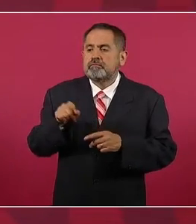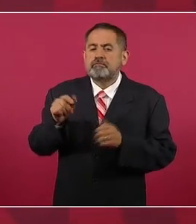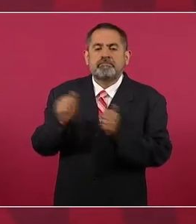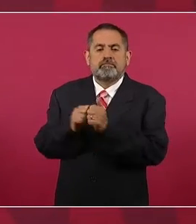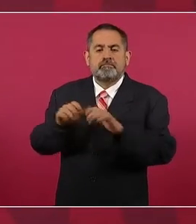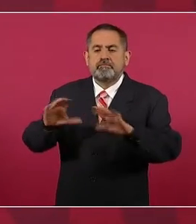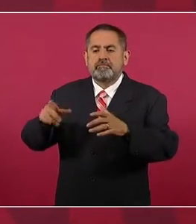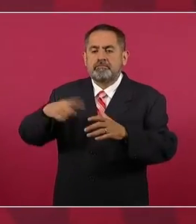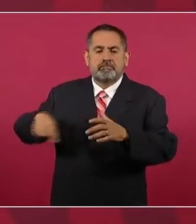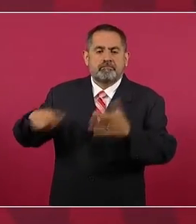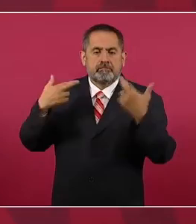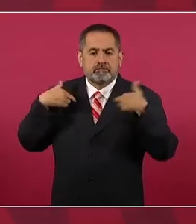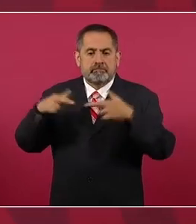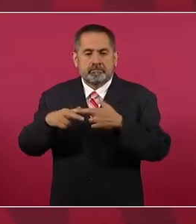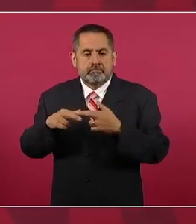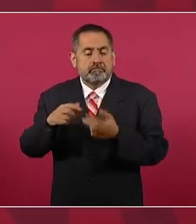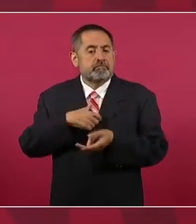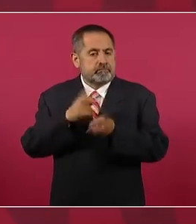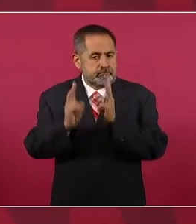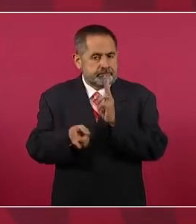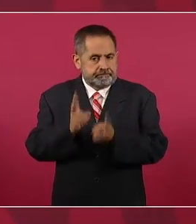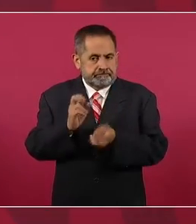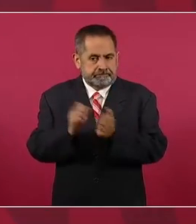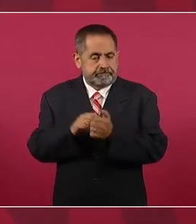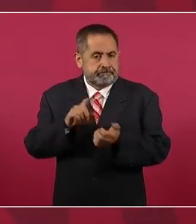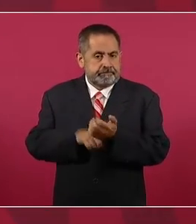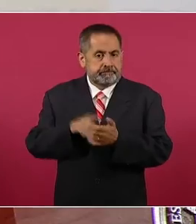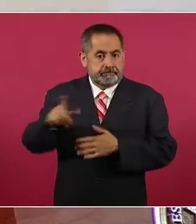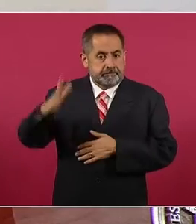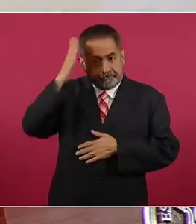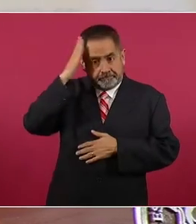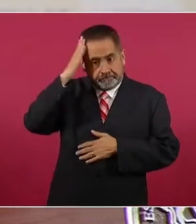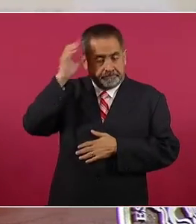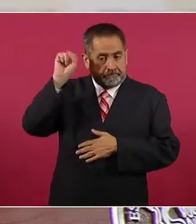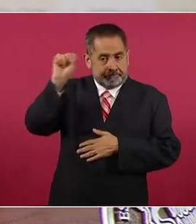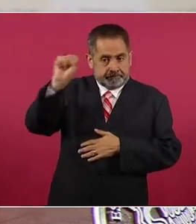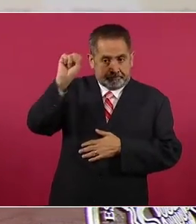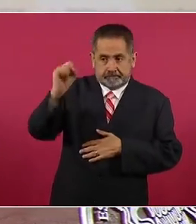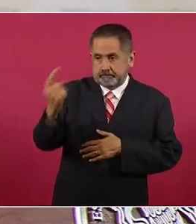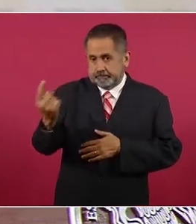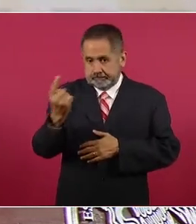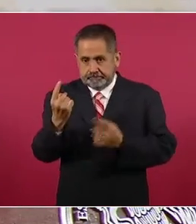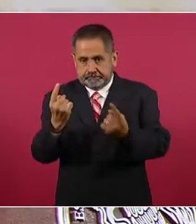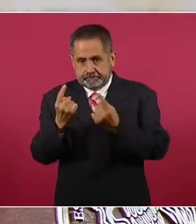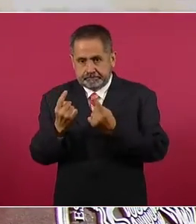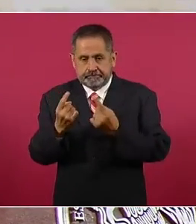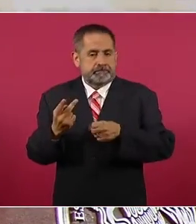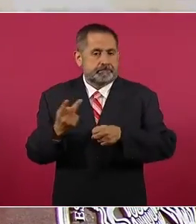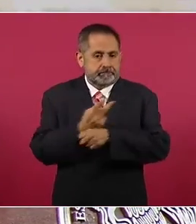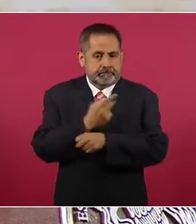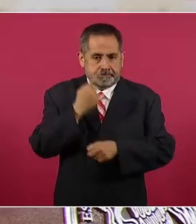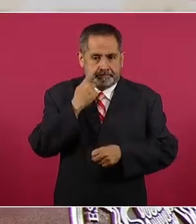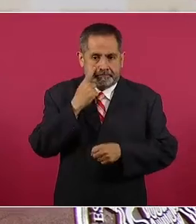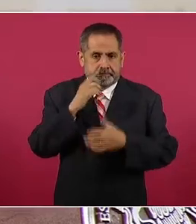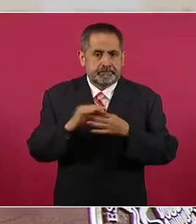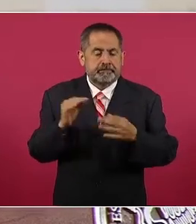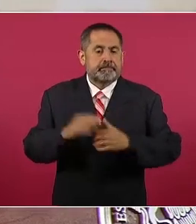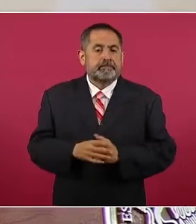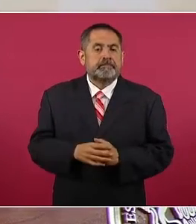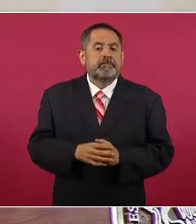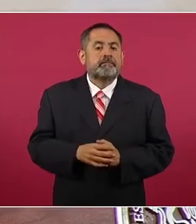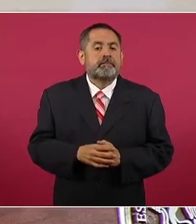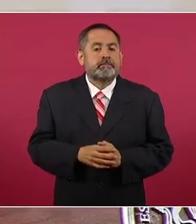trabajadores? Que voy a hablar con los líderes sindicales. Resulta que